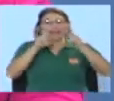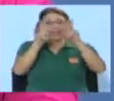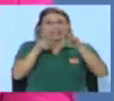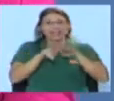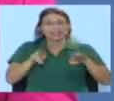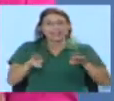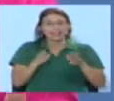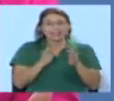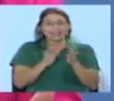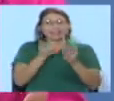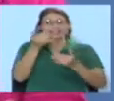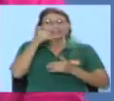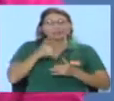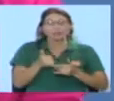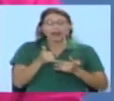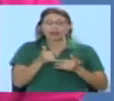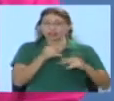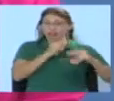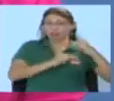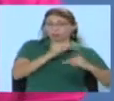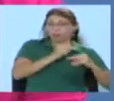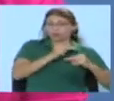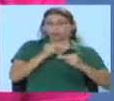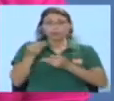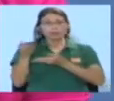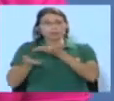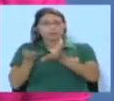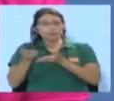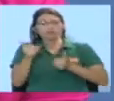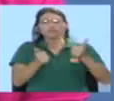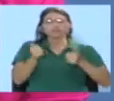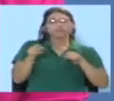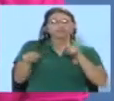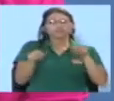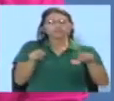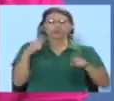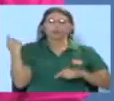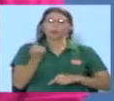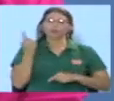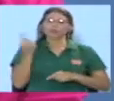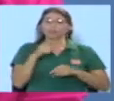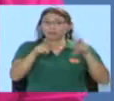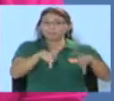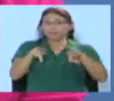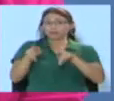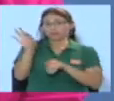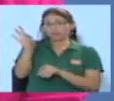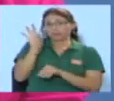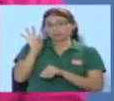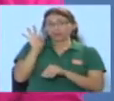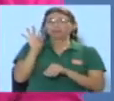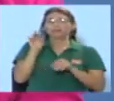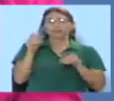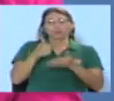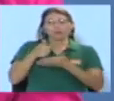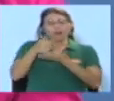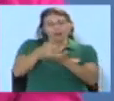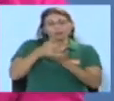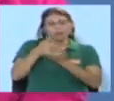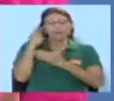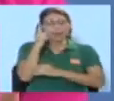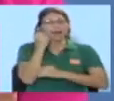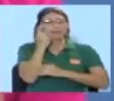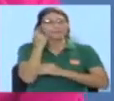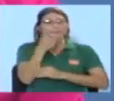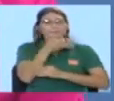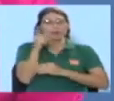negocio o servicio, y como siempre pues vamos a tener algunos invitados que nos van a ayudar a interpretar y entender mejor este tema.